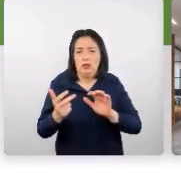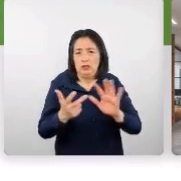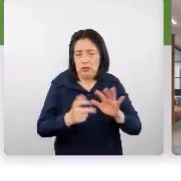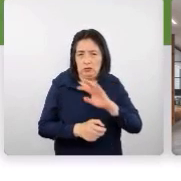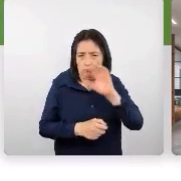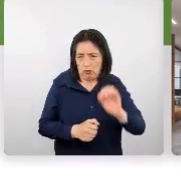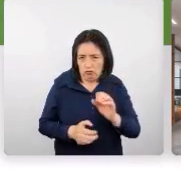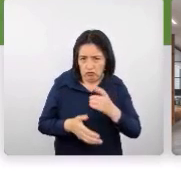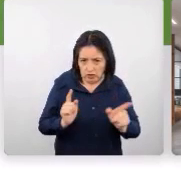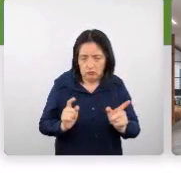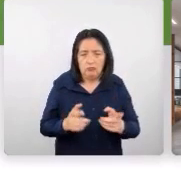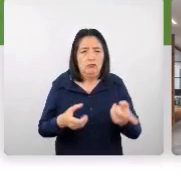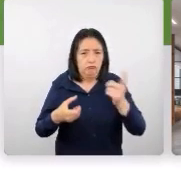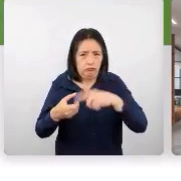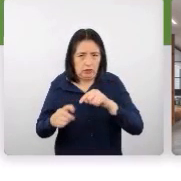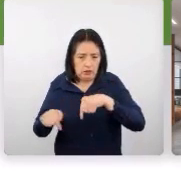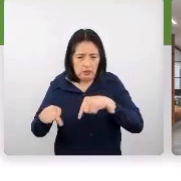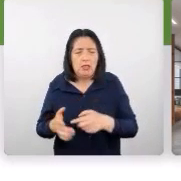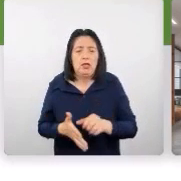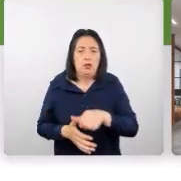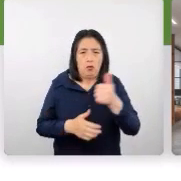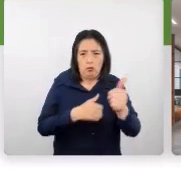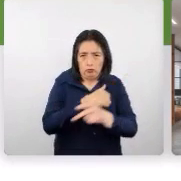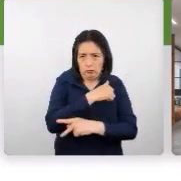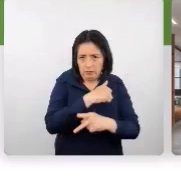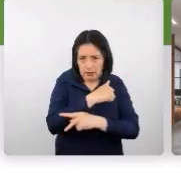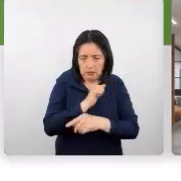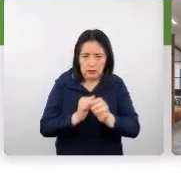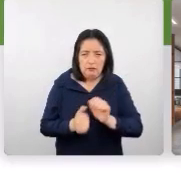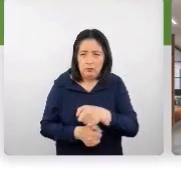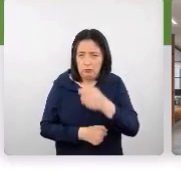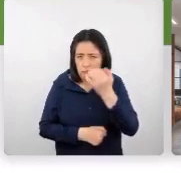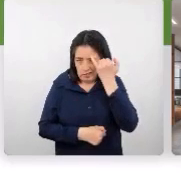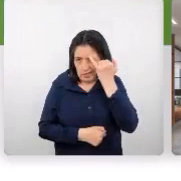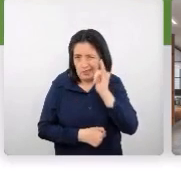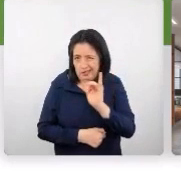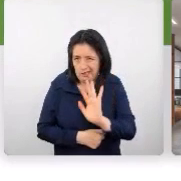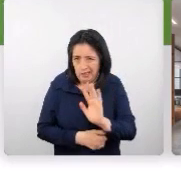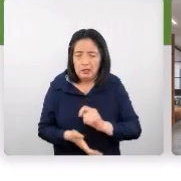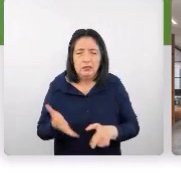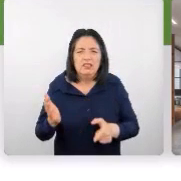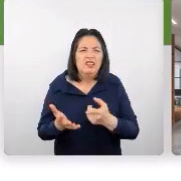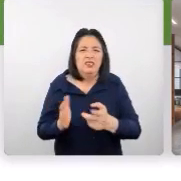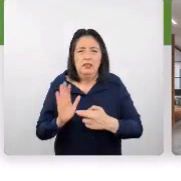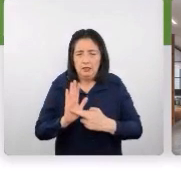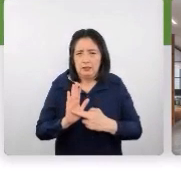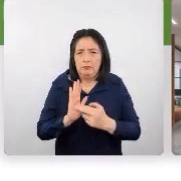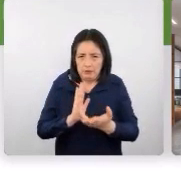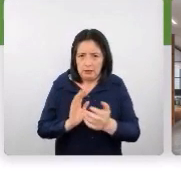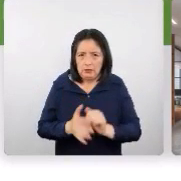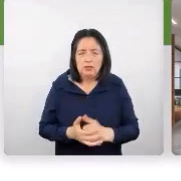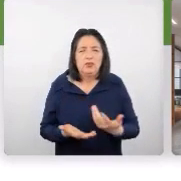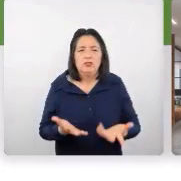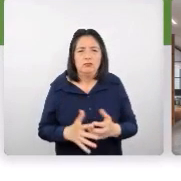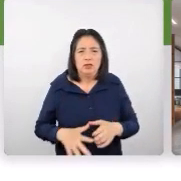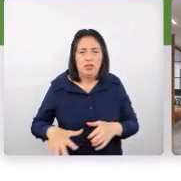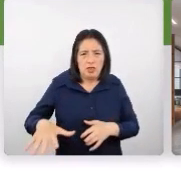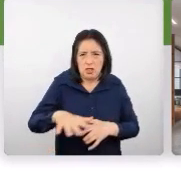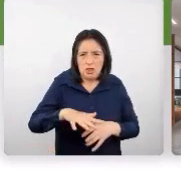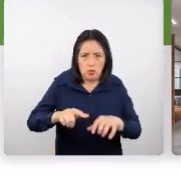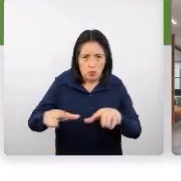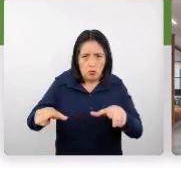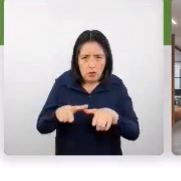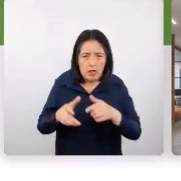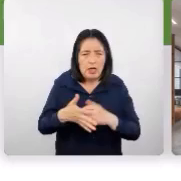extranjeros. Para que tengan una idea de lo que es la representación demográfica,